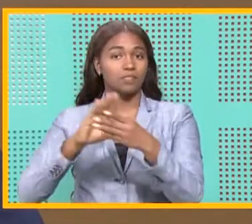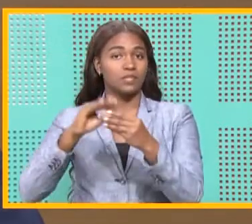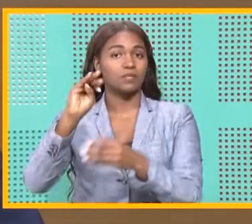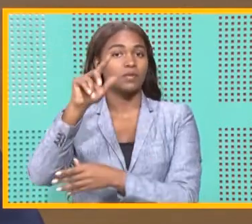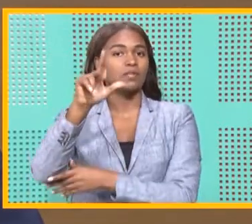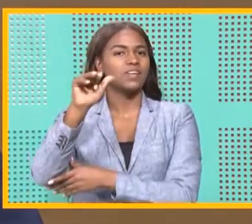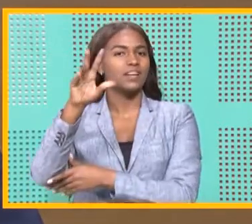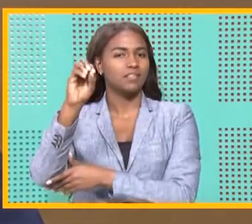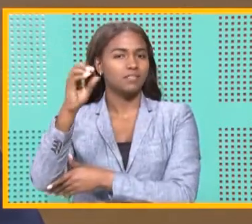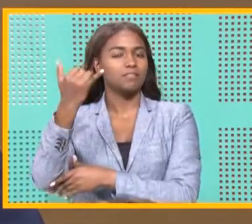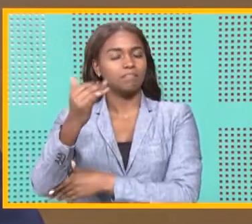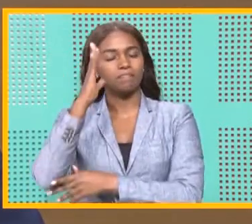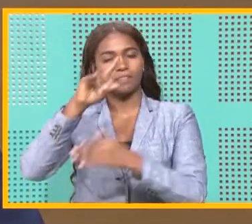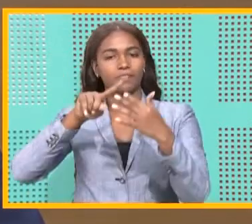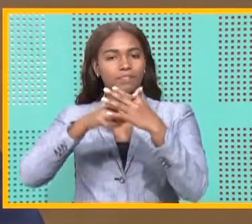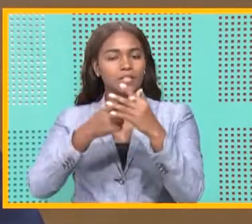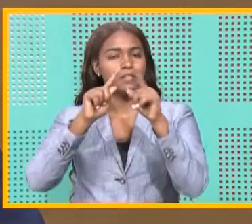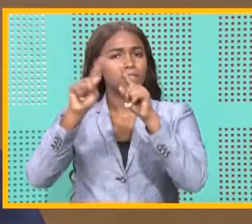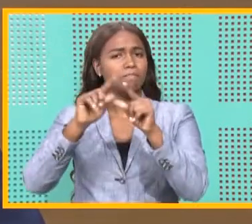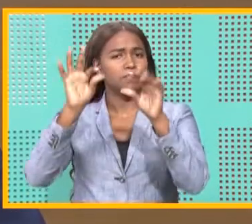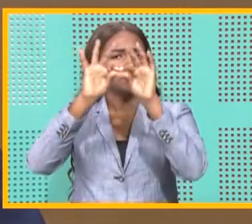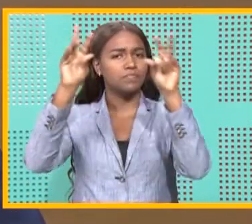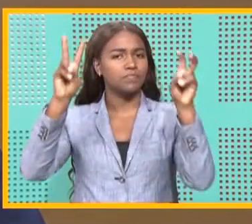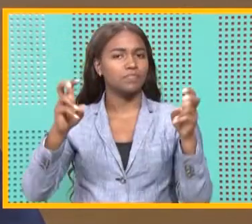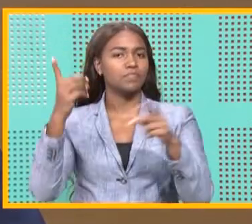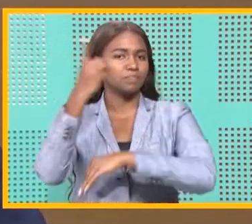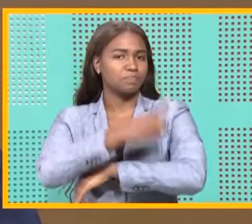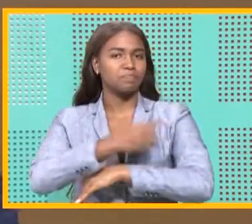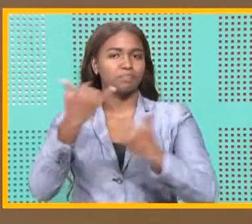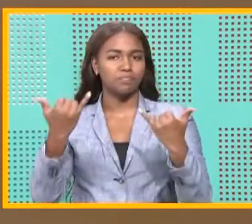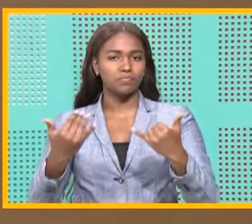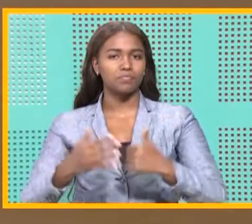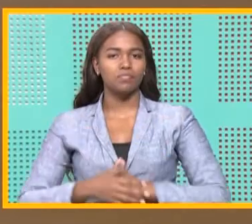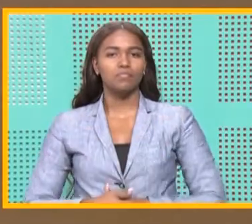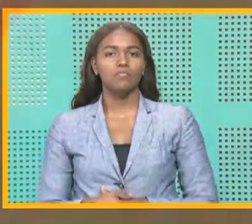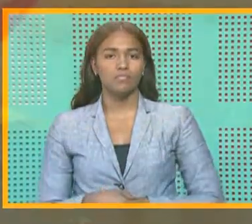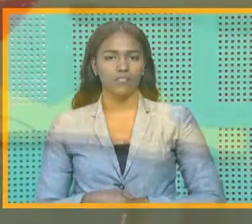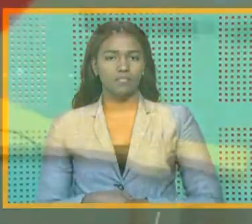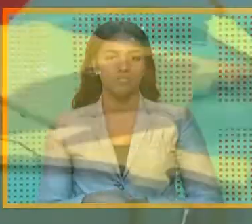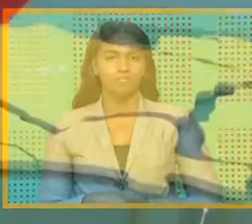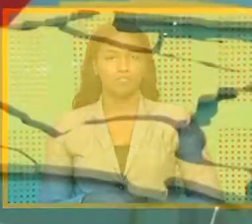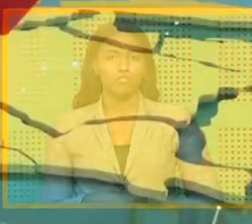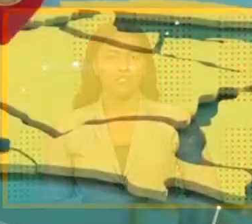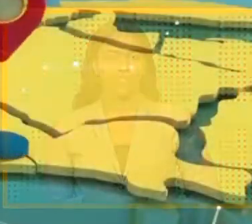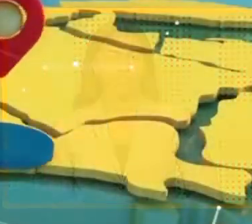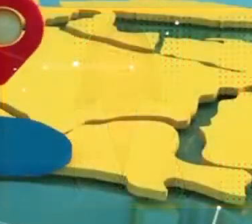Mecariello. Iniciamos de inmediato con los principales titulares del día de hoy.